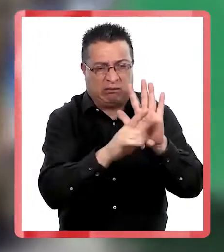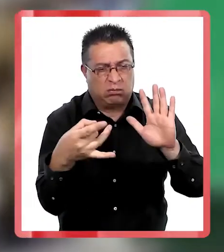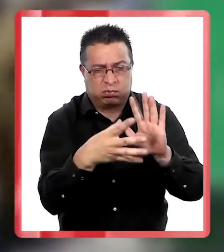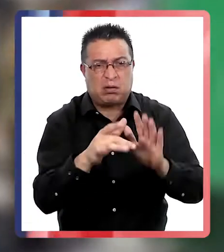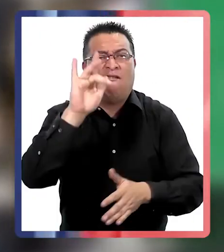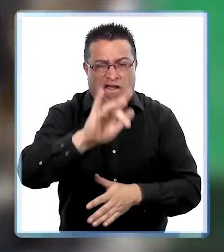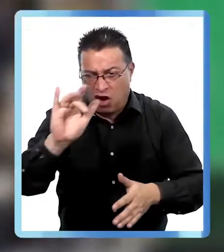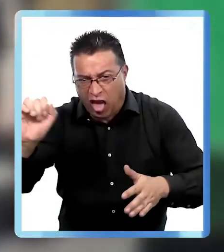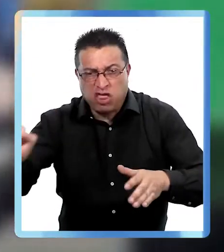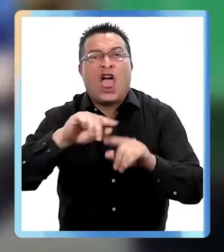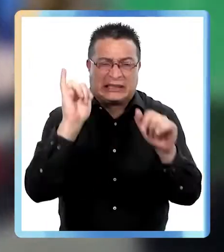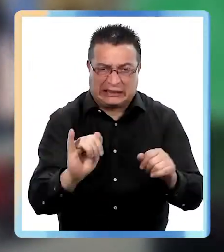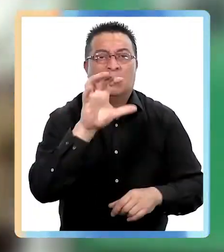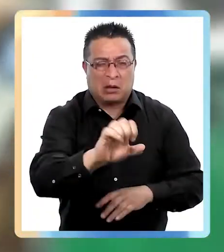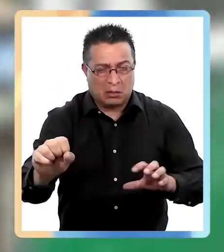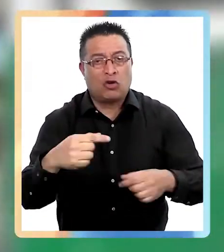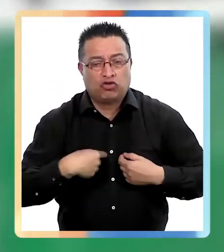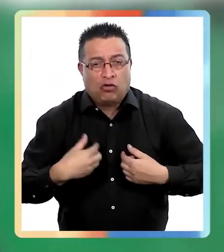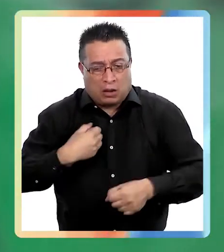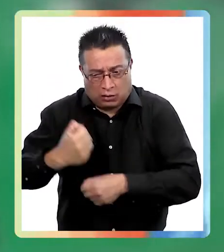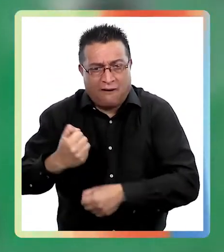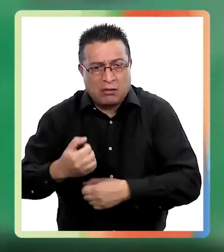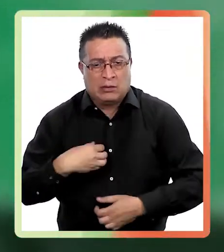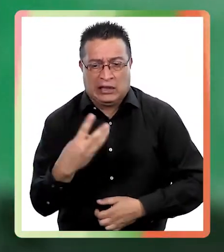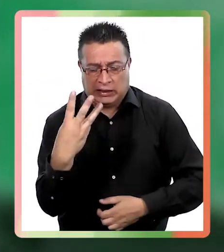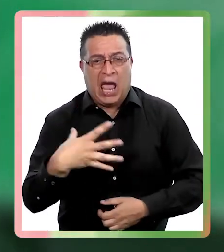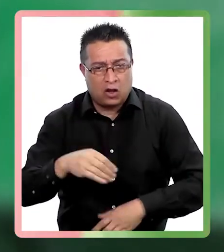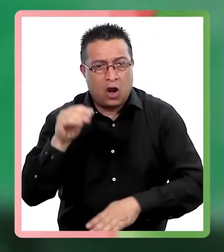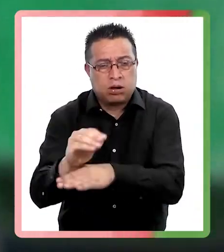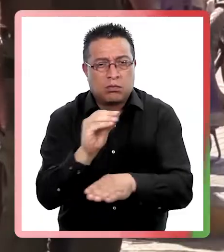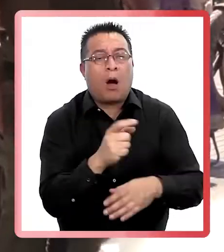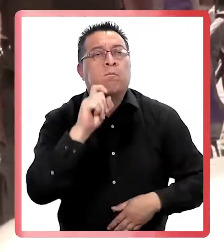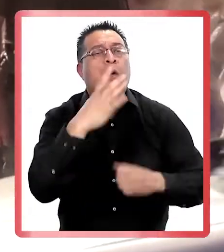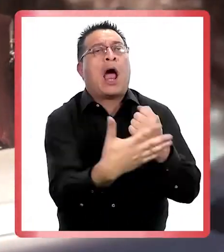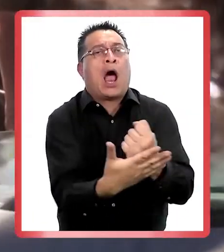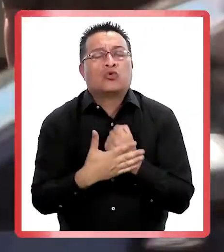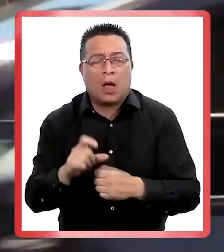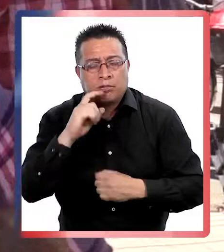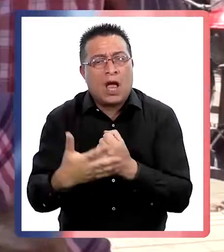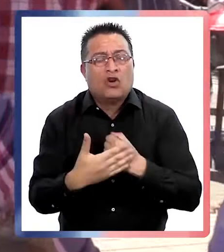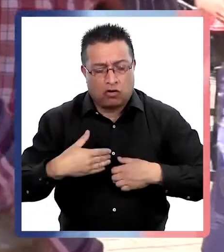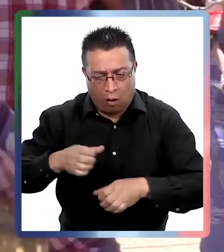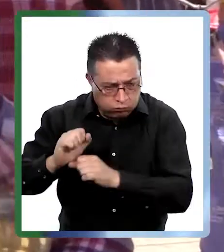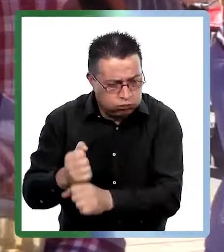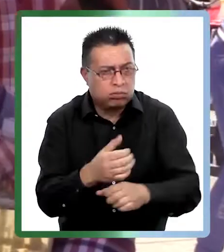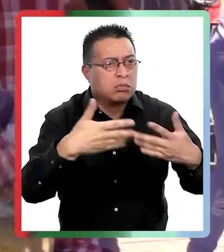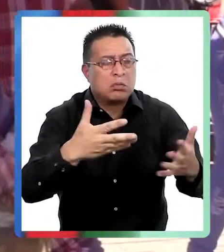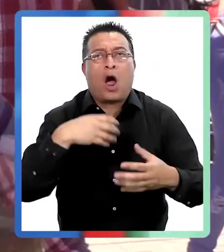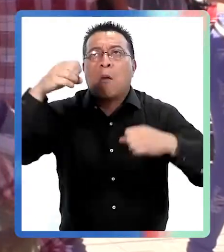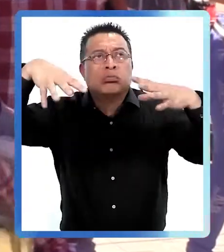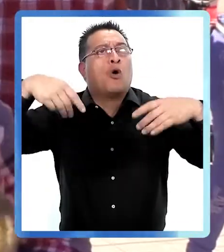hijos y ¿quién me va a ayudar? Yo soy extranjera, pago arriendo, agua, luz, a mí nadie me ayuda en nada. Yo he querido sacar permiso y no me quieren dar porque mi carnet